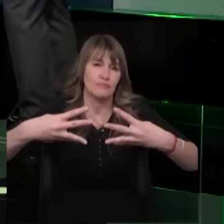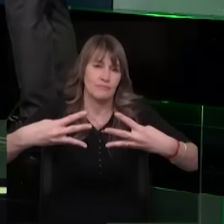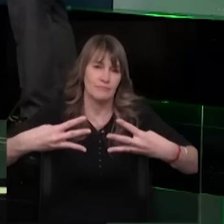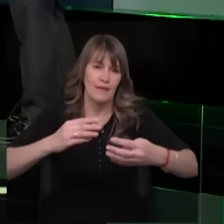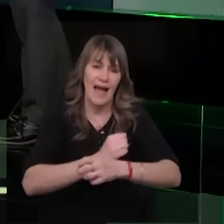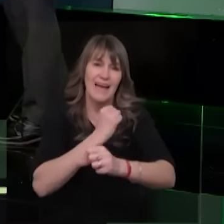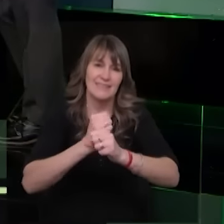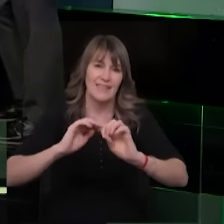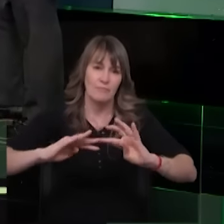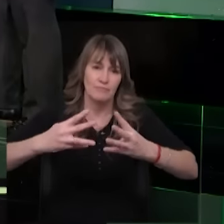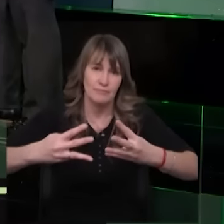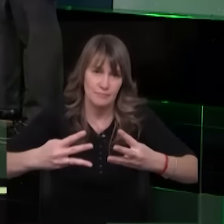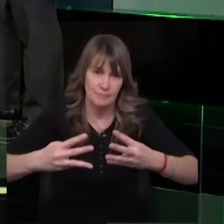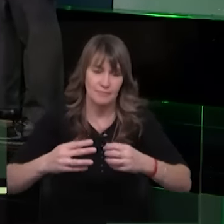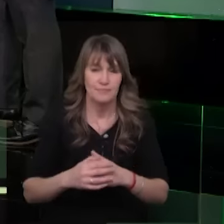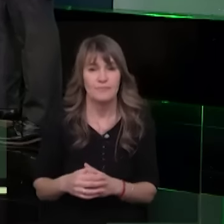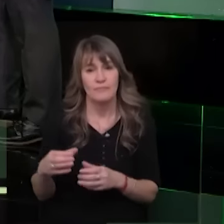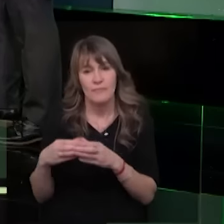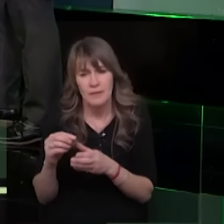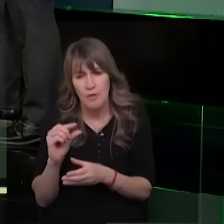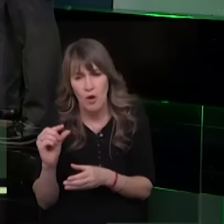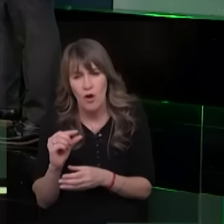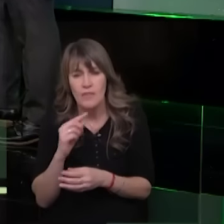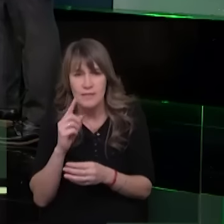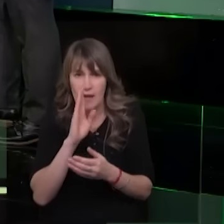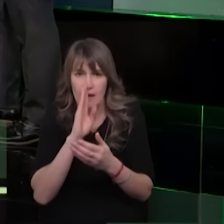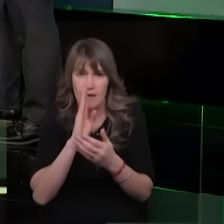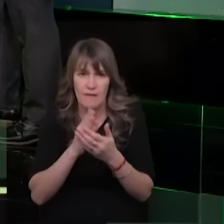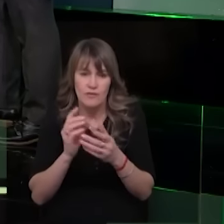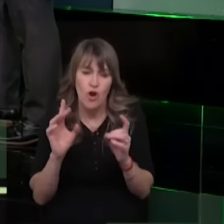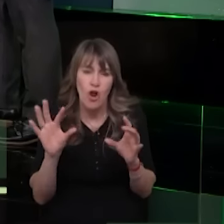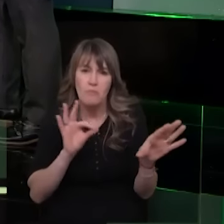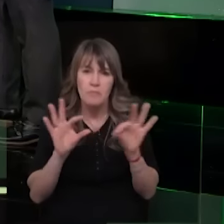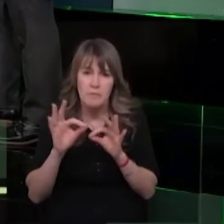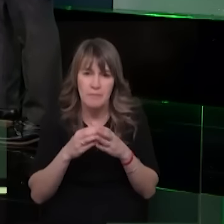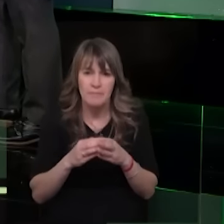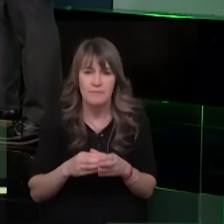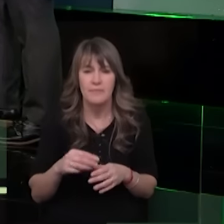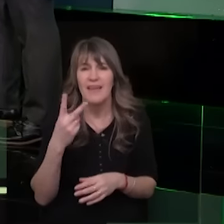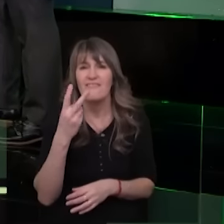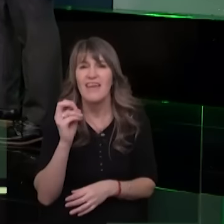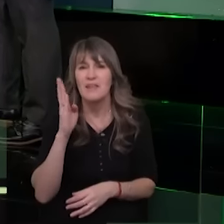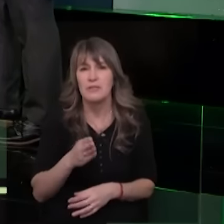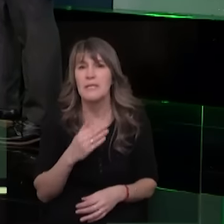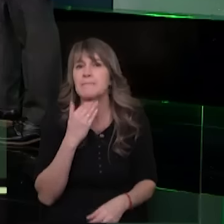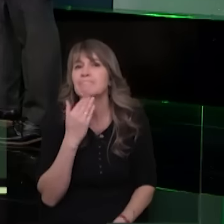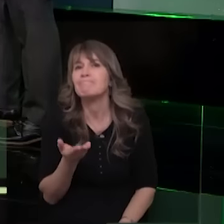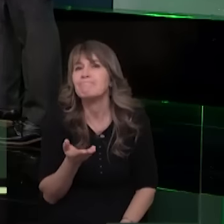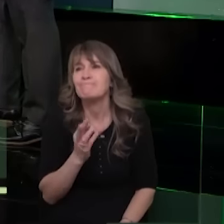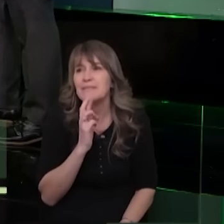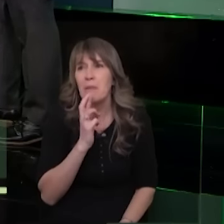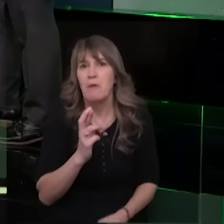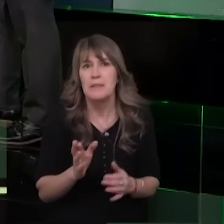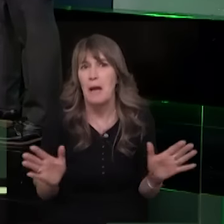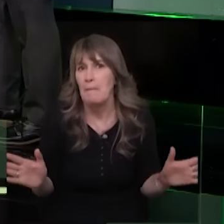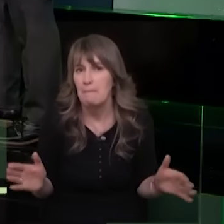plantea que que estará en la fase de grupos y hay un 20% de la ciudadanía que no manifiesta opinión sobre